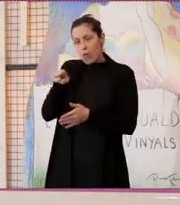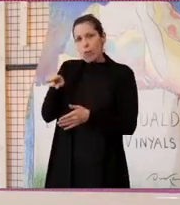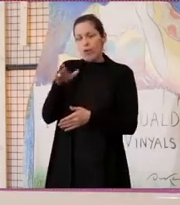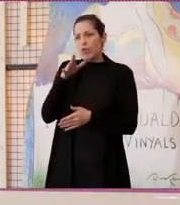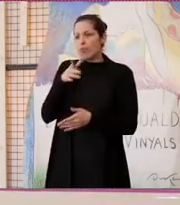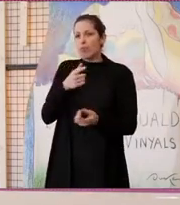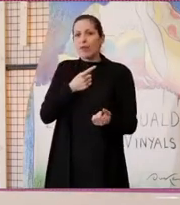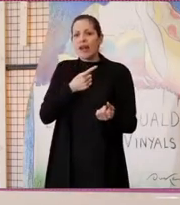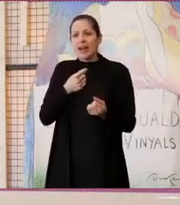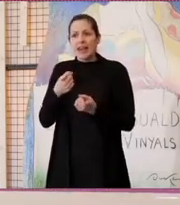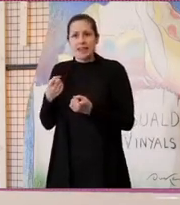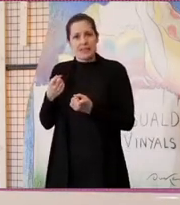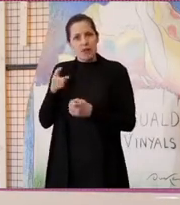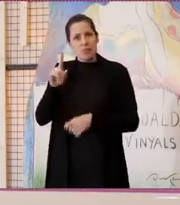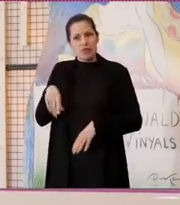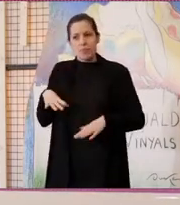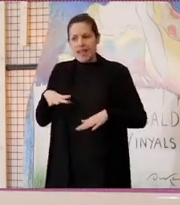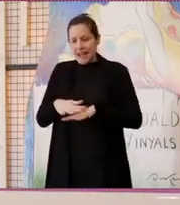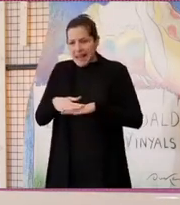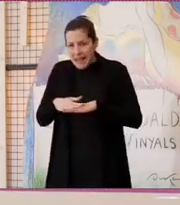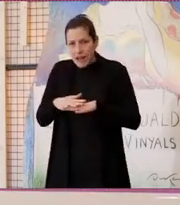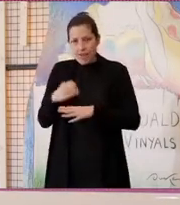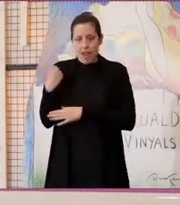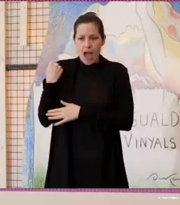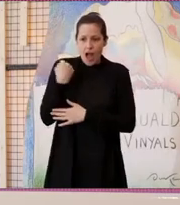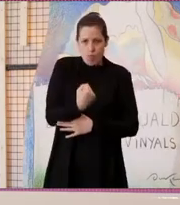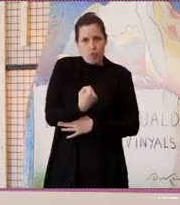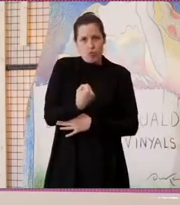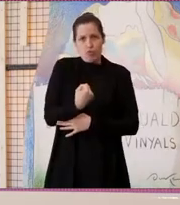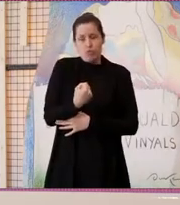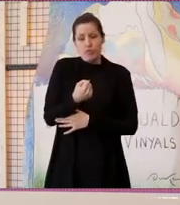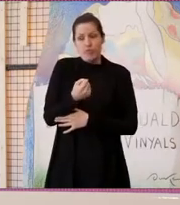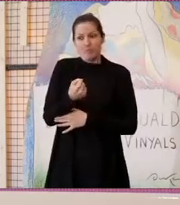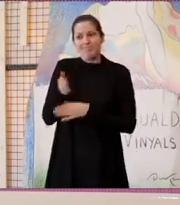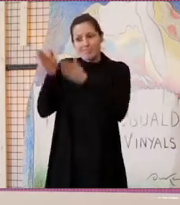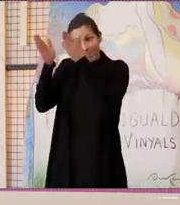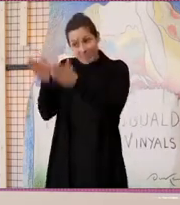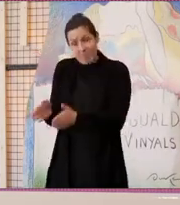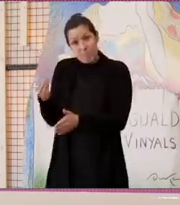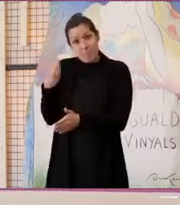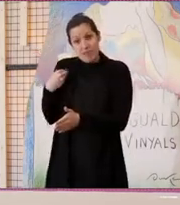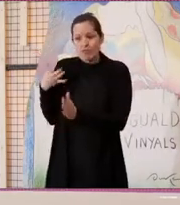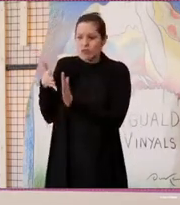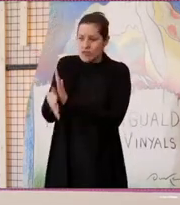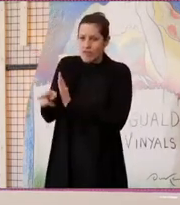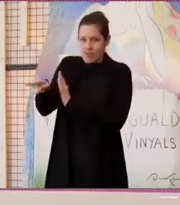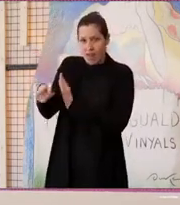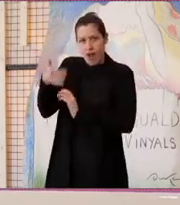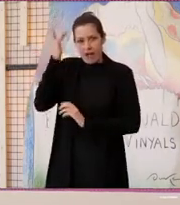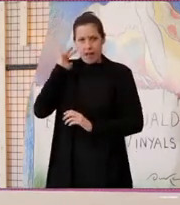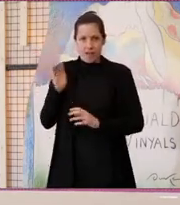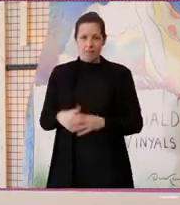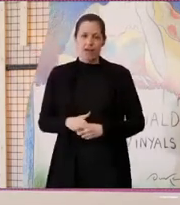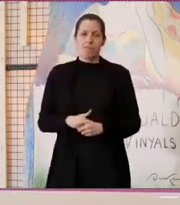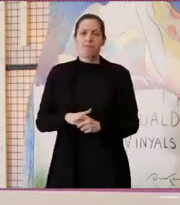profundísima y seria red de apoyo de ayuda de tal Y eso es la presidenta así que bueno no me lo voy a pensar Pero